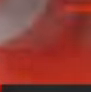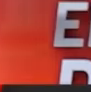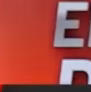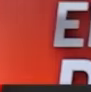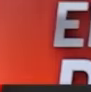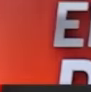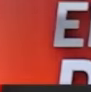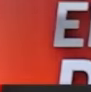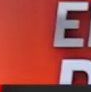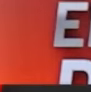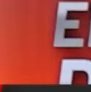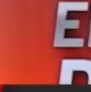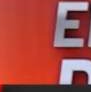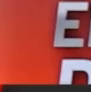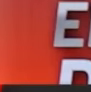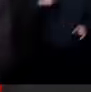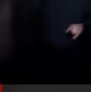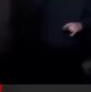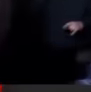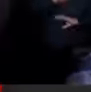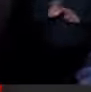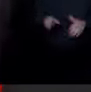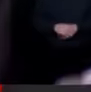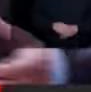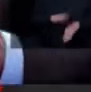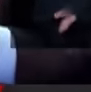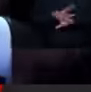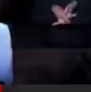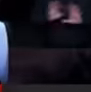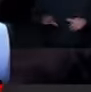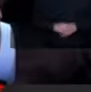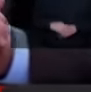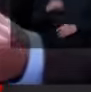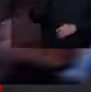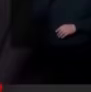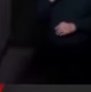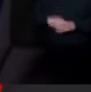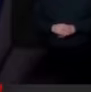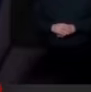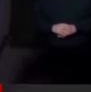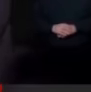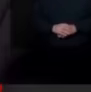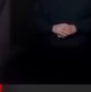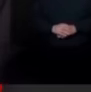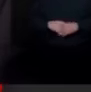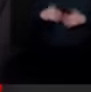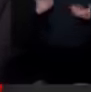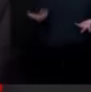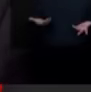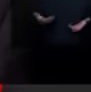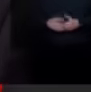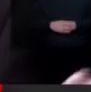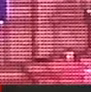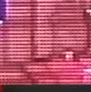vos. A ver, explica... Está que... poniendo anzuelos a ver si Milei muerde, pero claro. Por ahora no ha mordido. Déjenme decirle. Cuando hablaba de